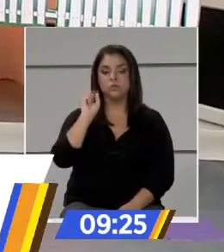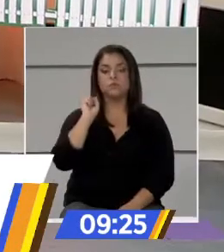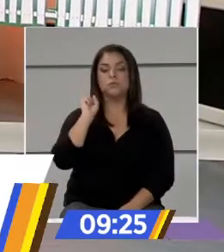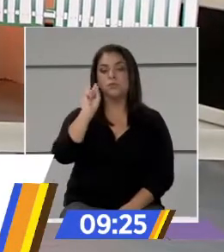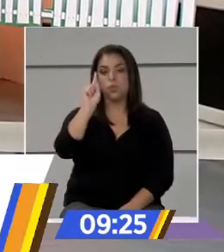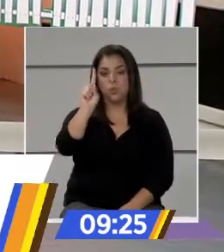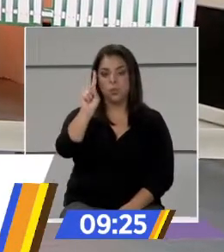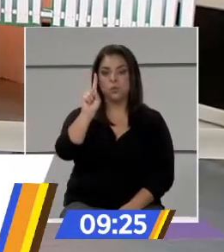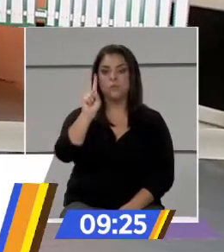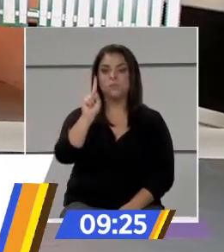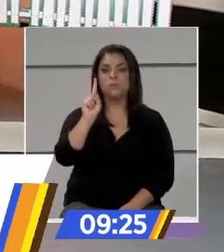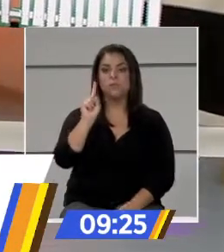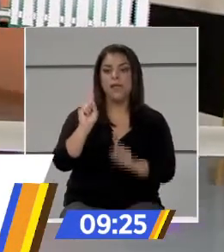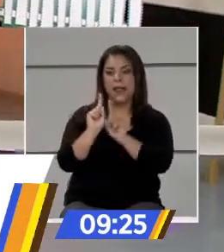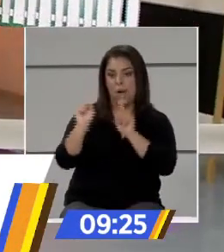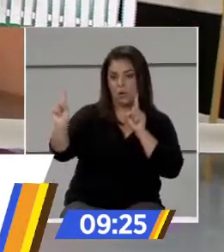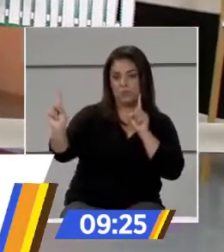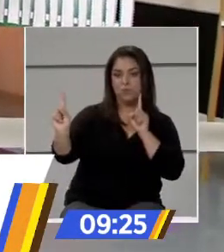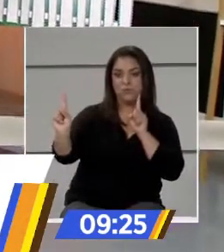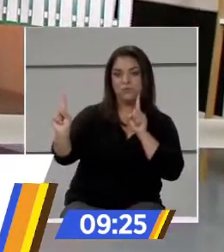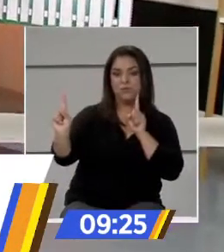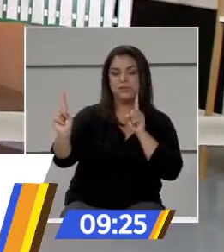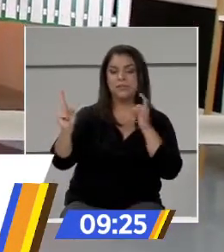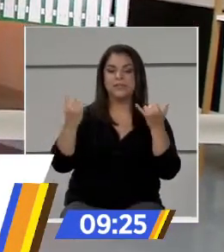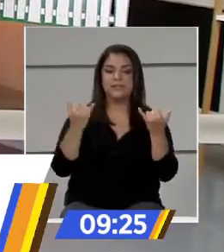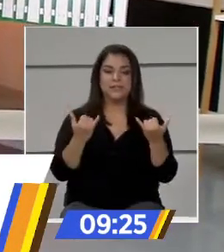2. Lejos de mí. Ajá.